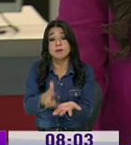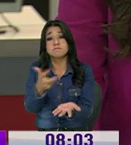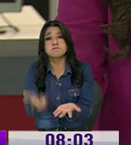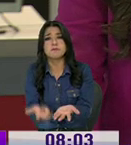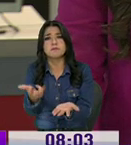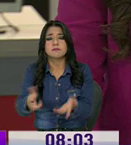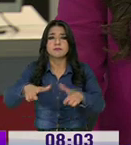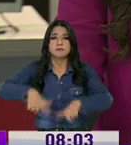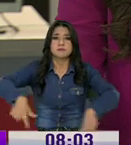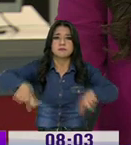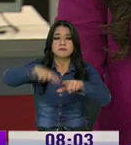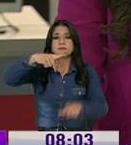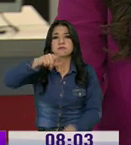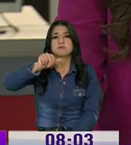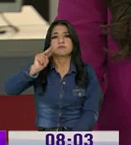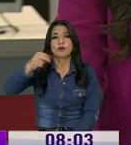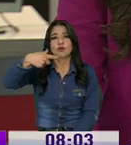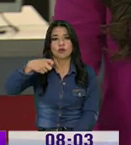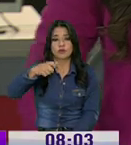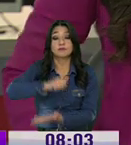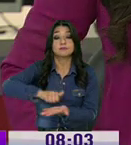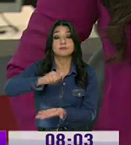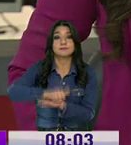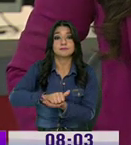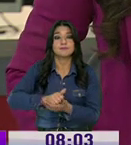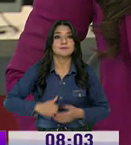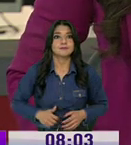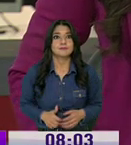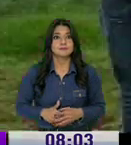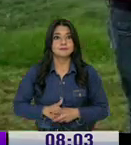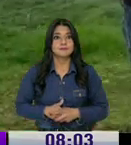barranco en el sector del Pongo, en la provincia de La Suay.